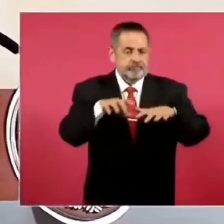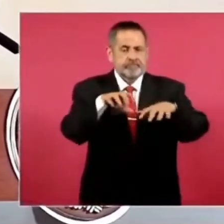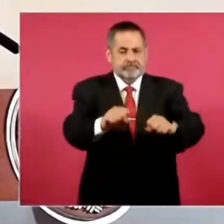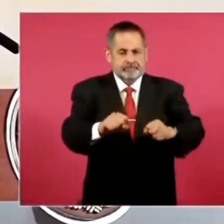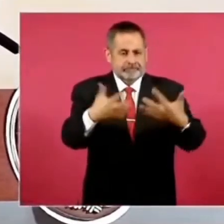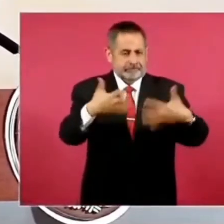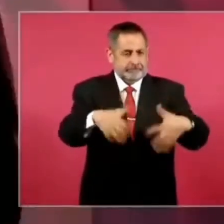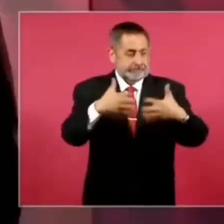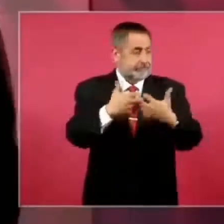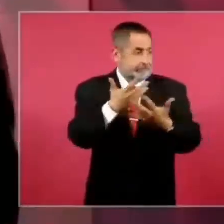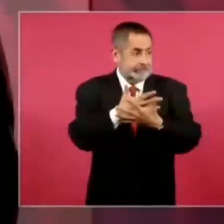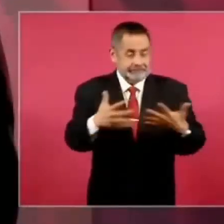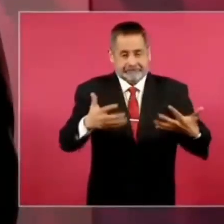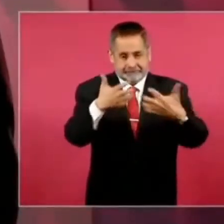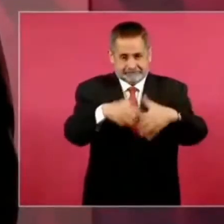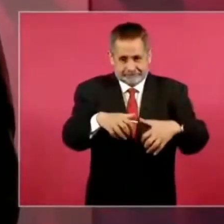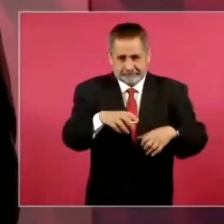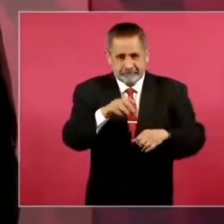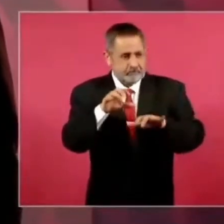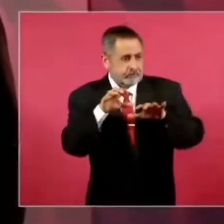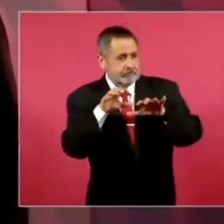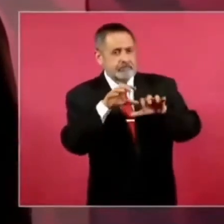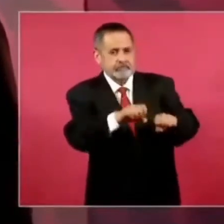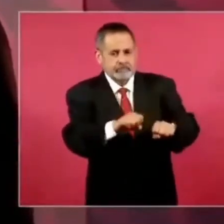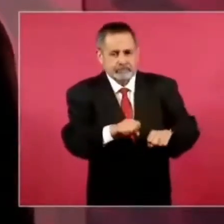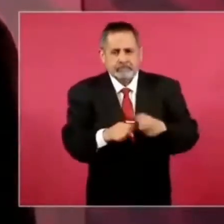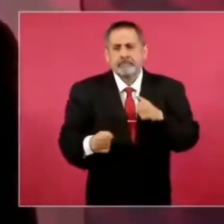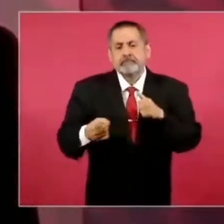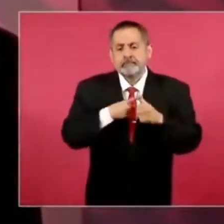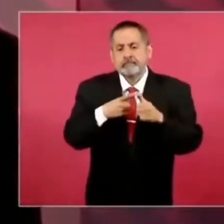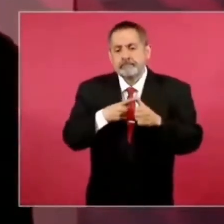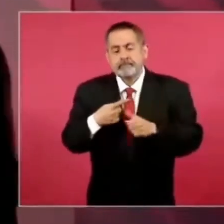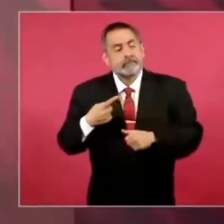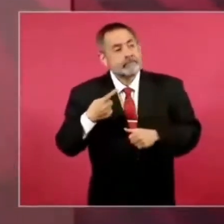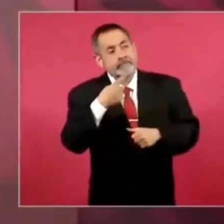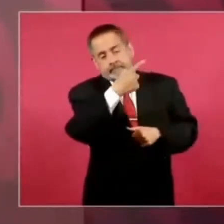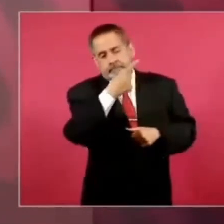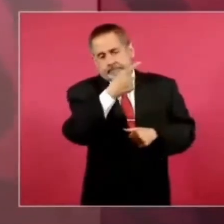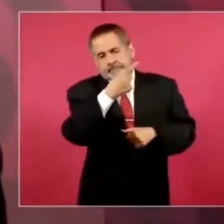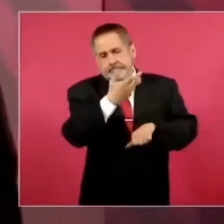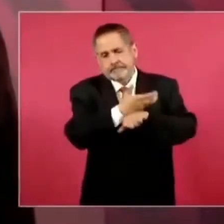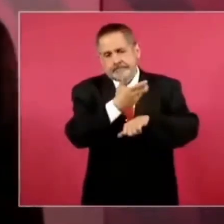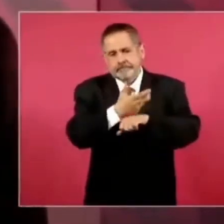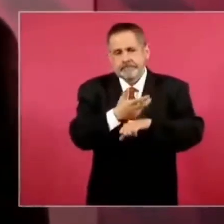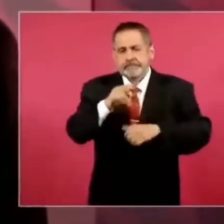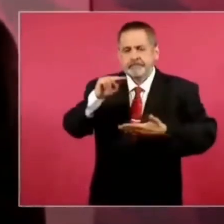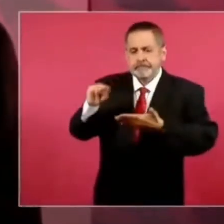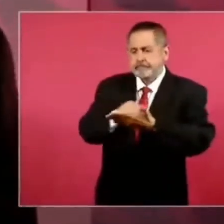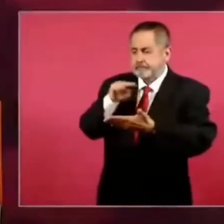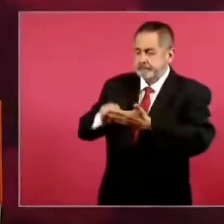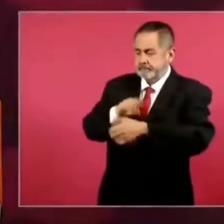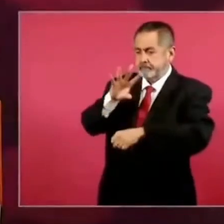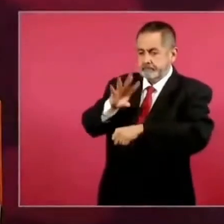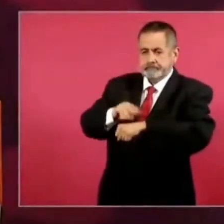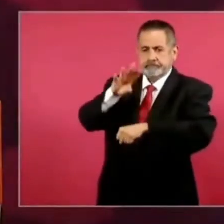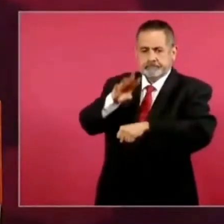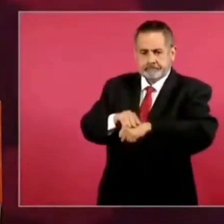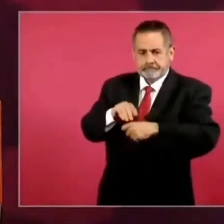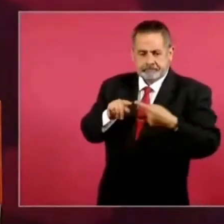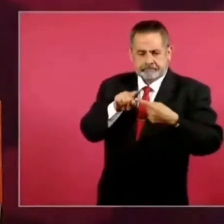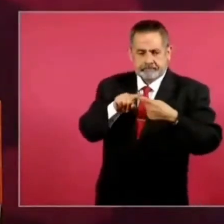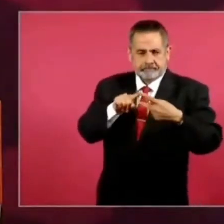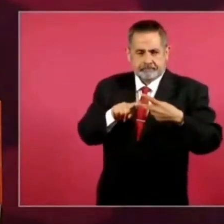una refinería o una empresa en Estados Unidos, se requiere de la autorización de 3